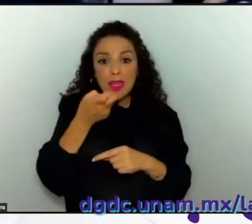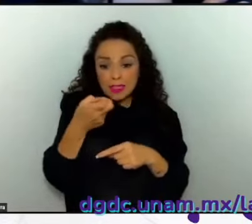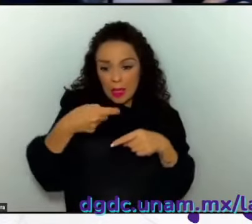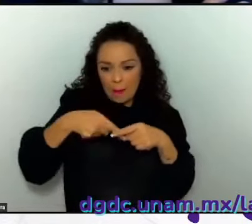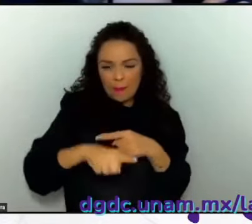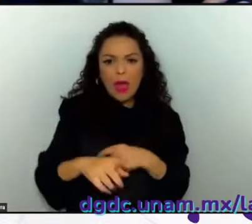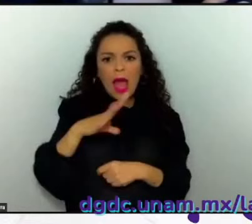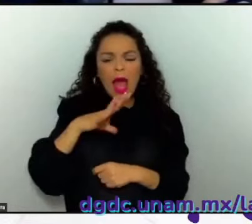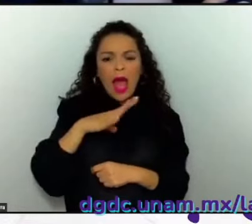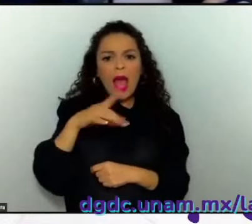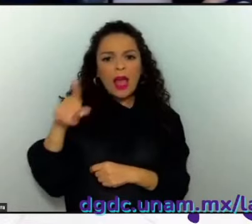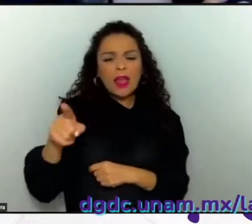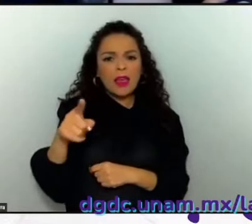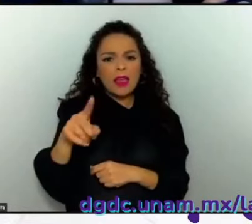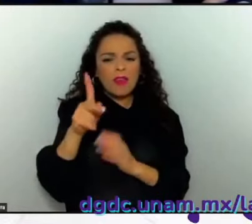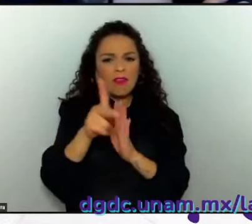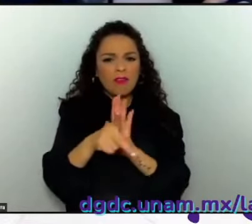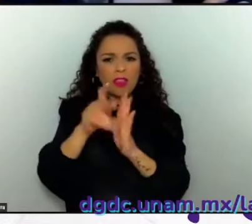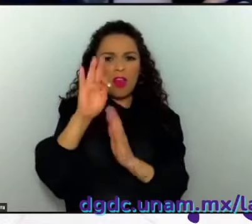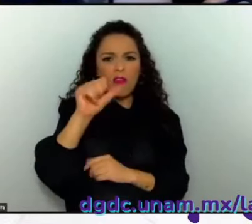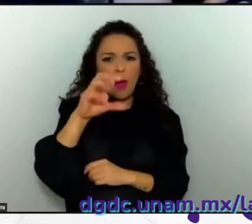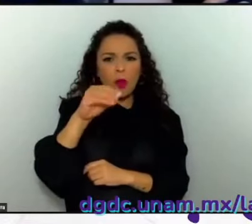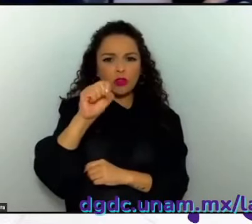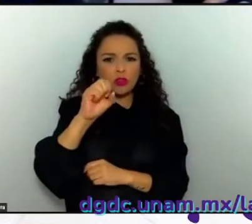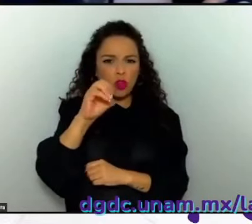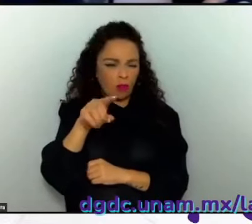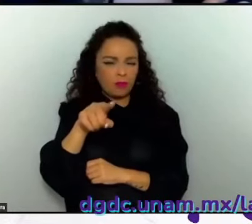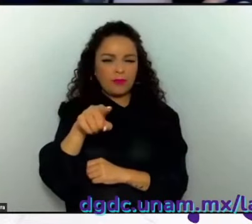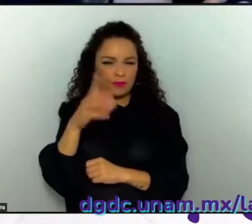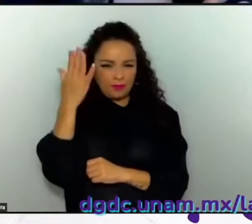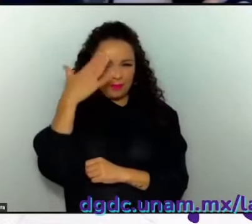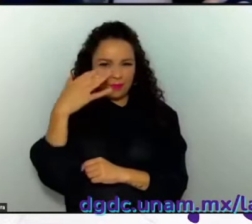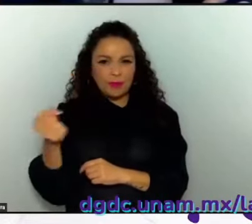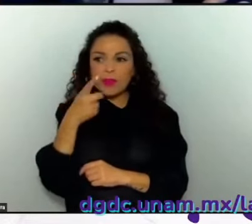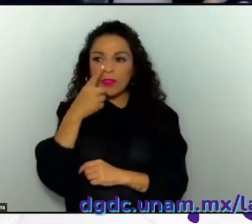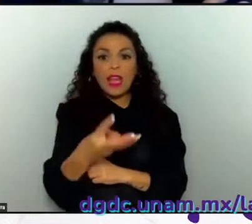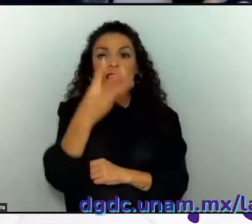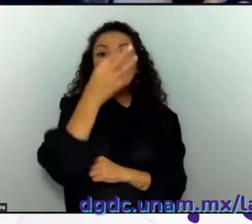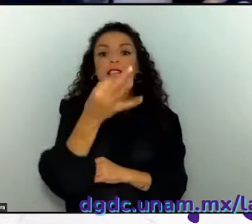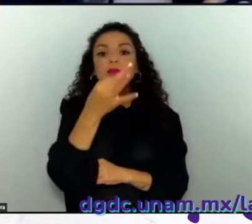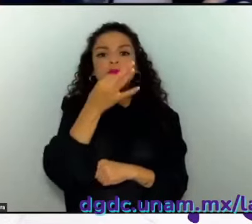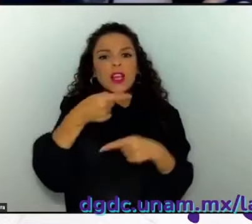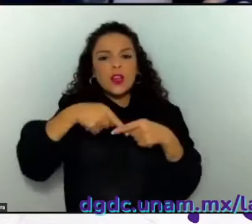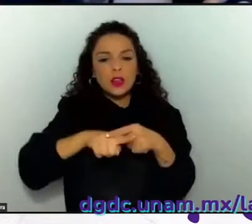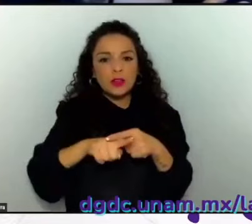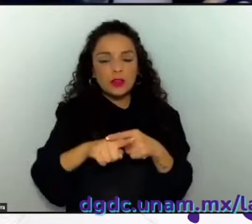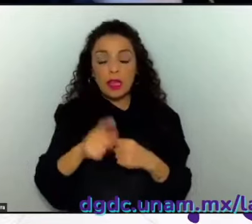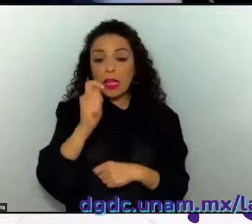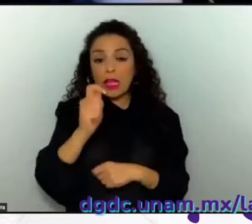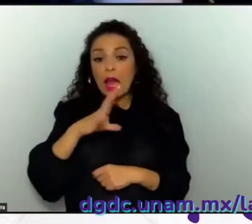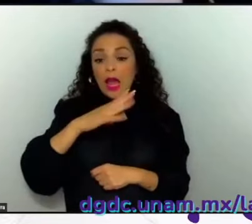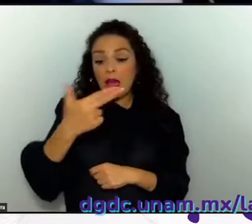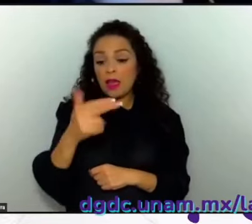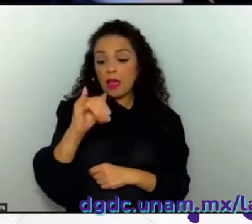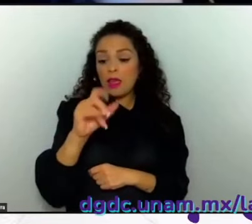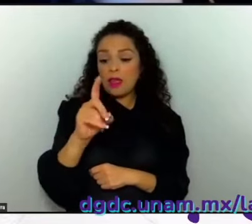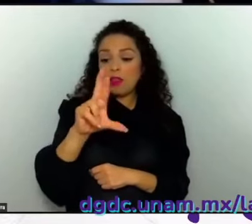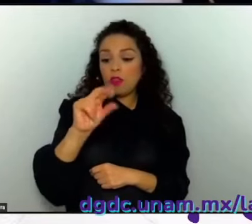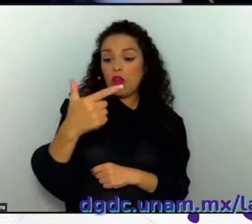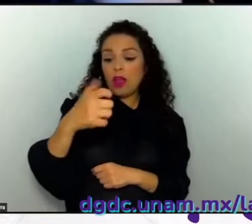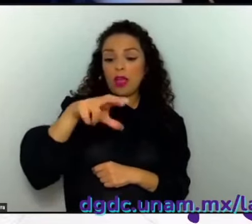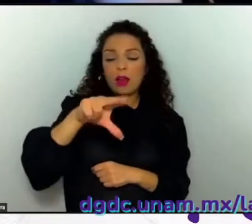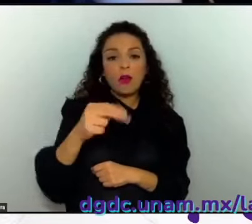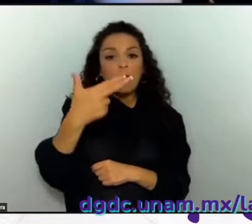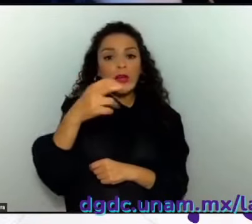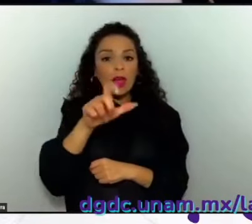famoso de Weinberg que se llamaba Los primeros 3 minutos. Desde los primeros 3 minutos se formaron los primeros elementos, sobre todo hidrógeno y helio. Se formó una cierta cantidad de